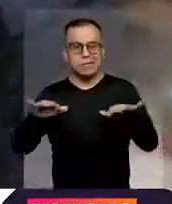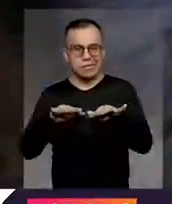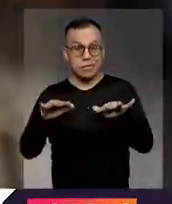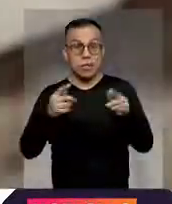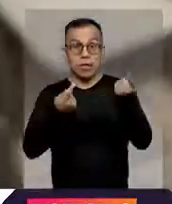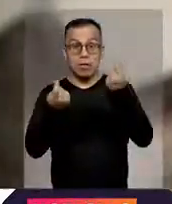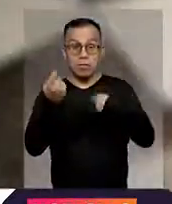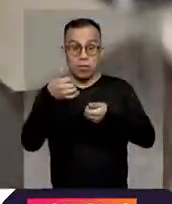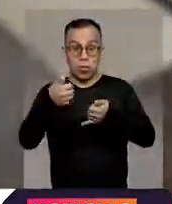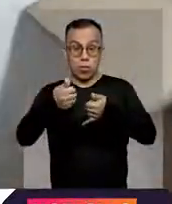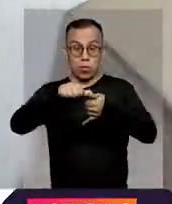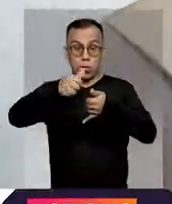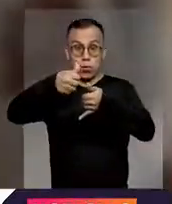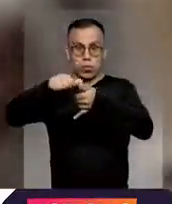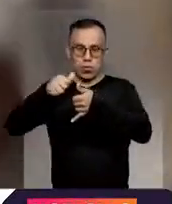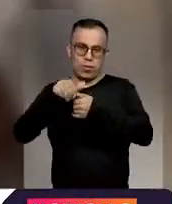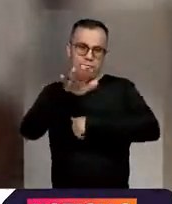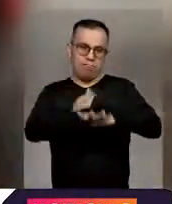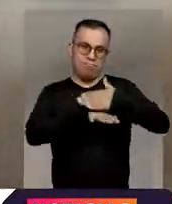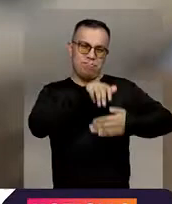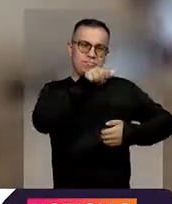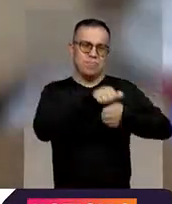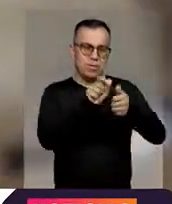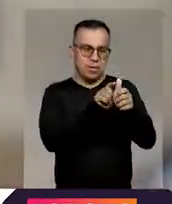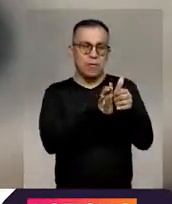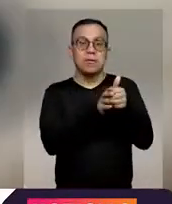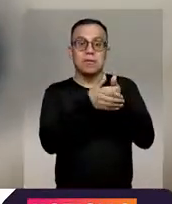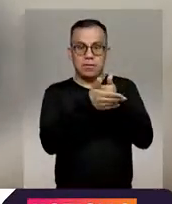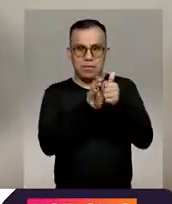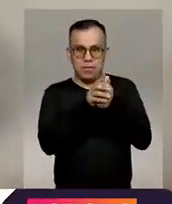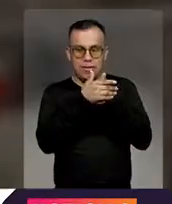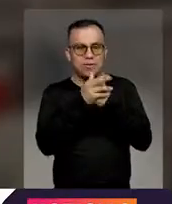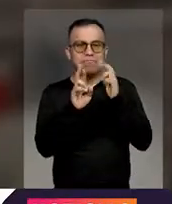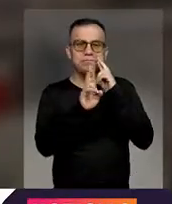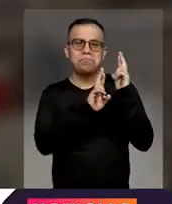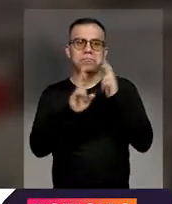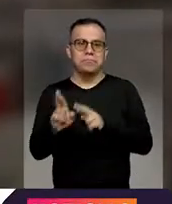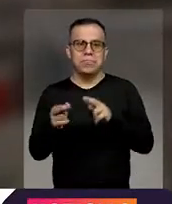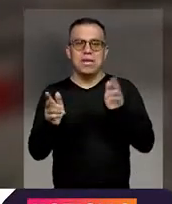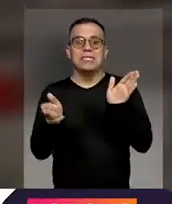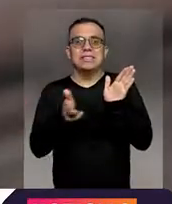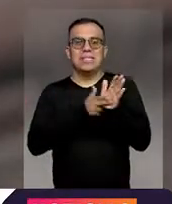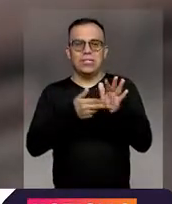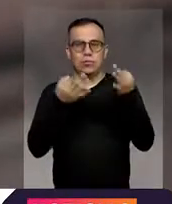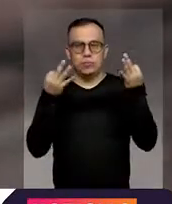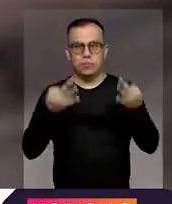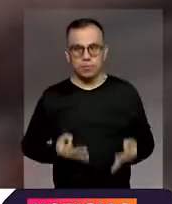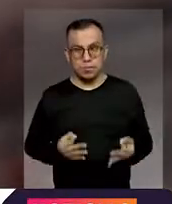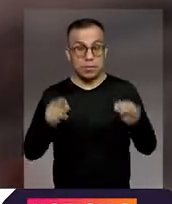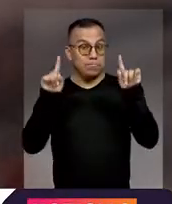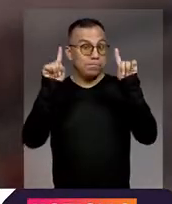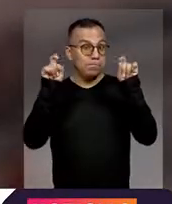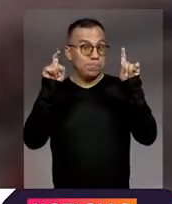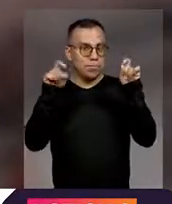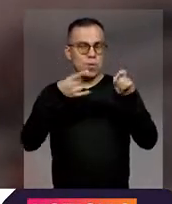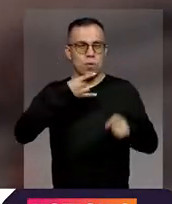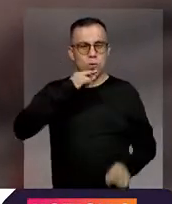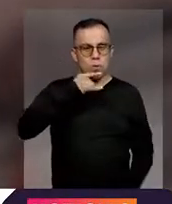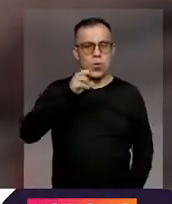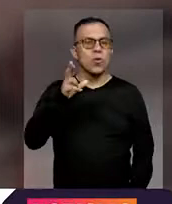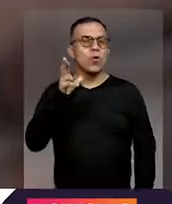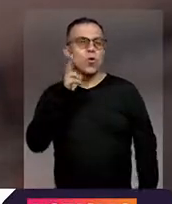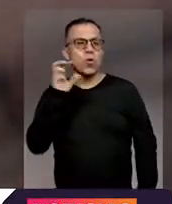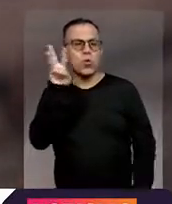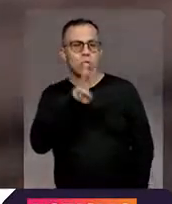bebidas eran envasadas en botellas recicladas que rotulaban con etiquetas de marcas reconocidas y sellos de seguridad. Con la apariencia de aguardiente, whisky,